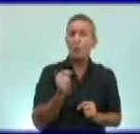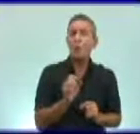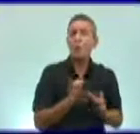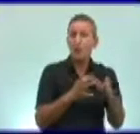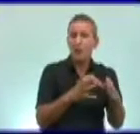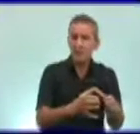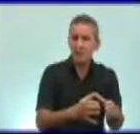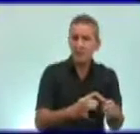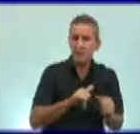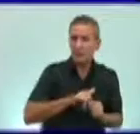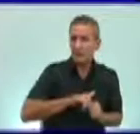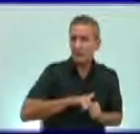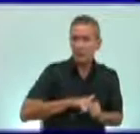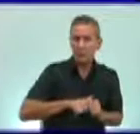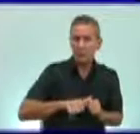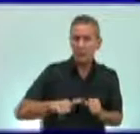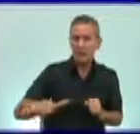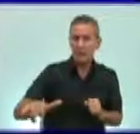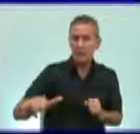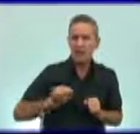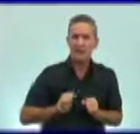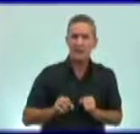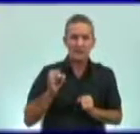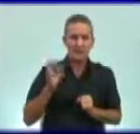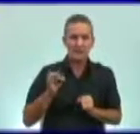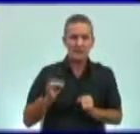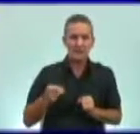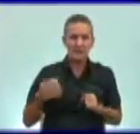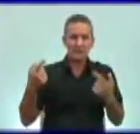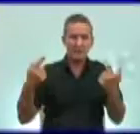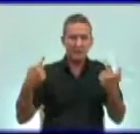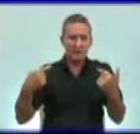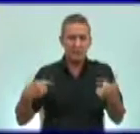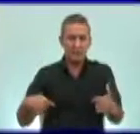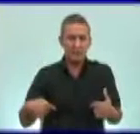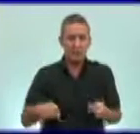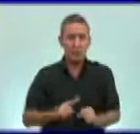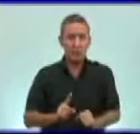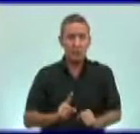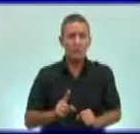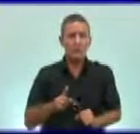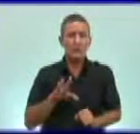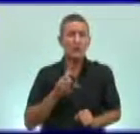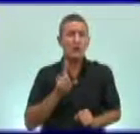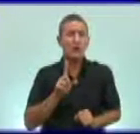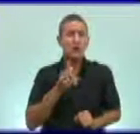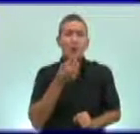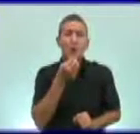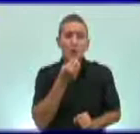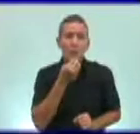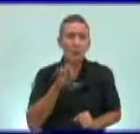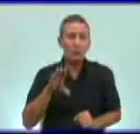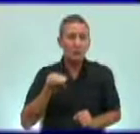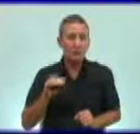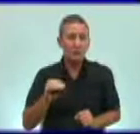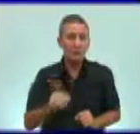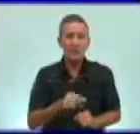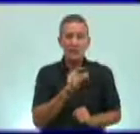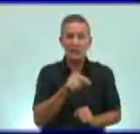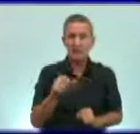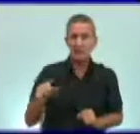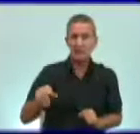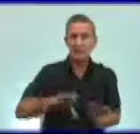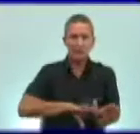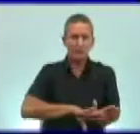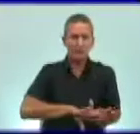que es el darwinismo social. Usted no puede decir, si se considera humanista, que los seres humanos sobran, que hay